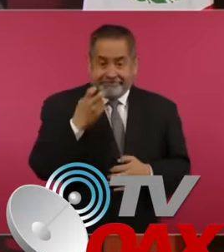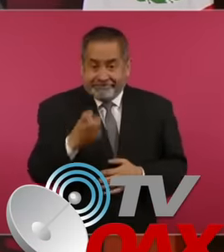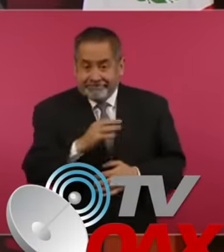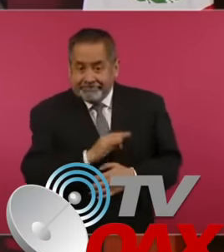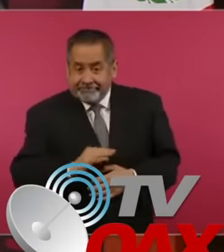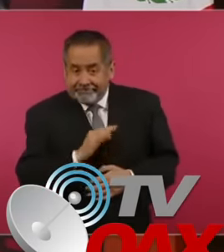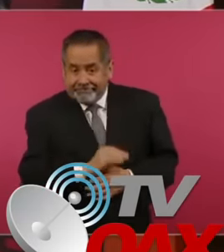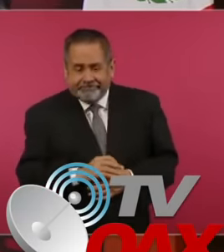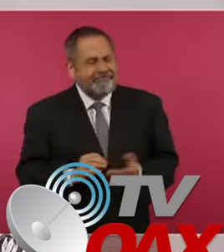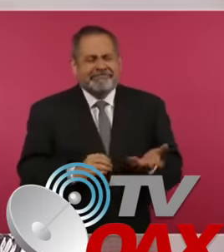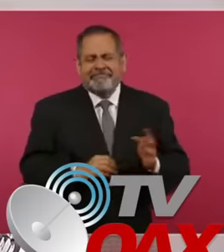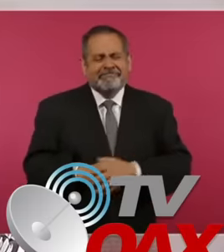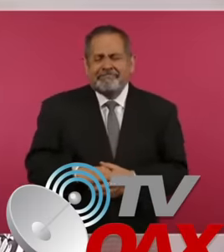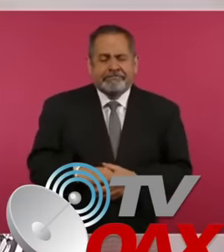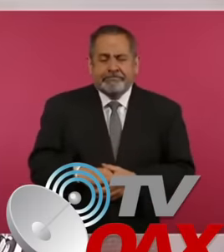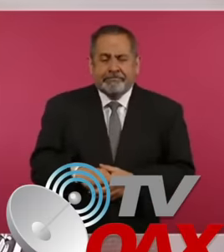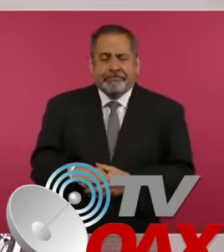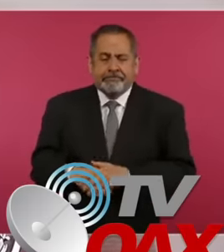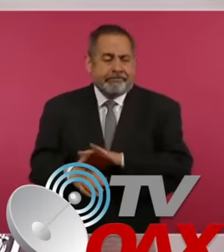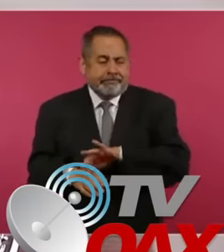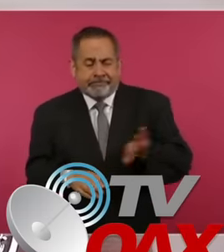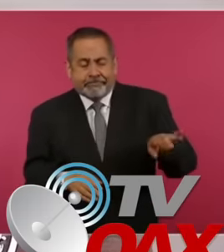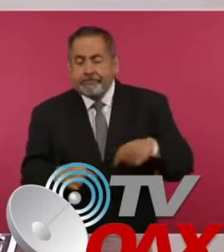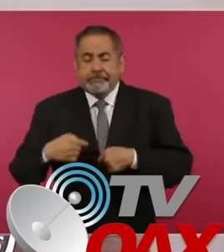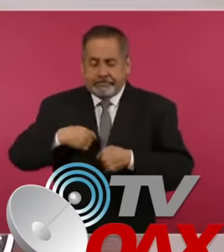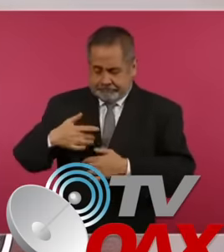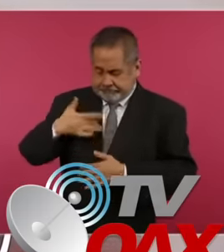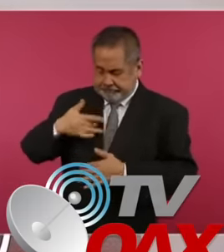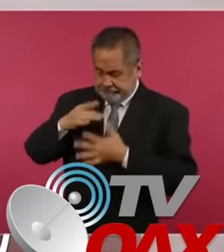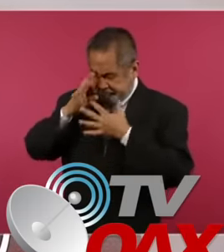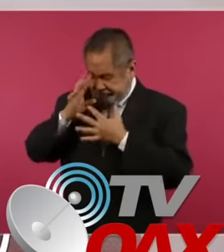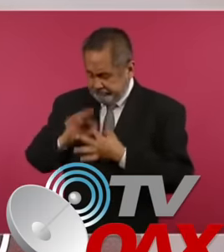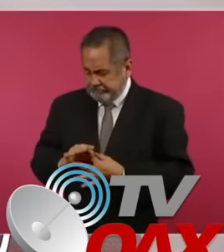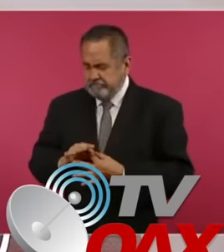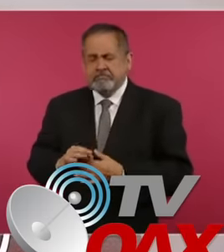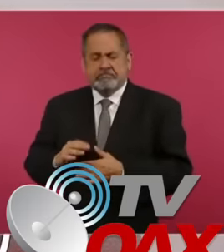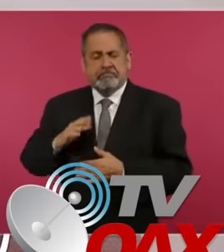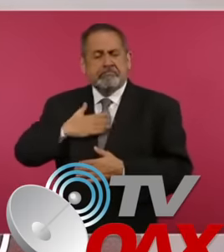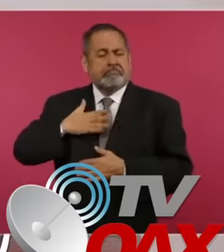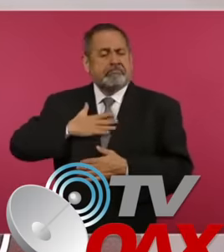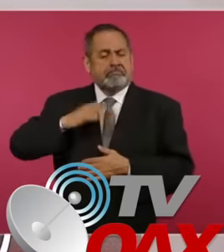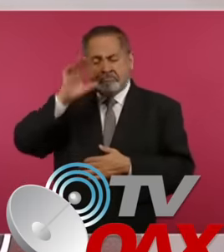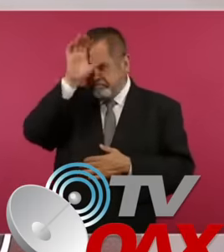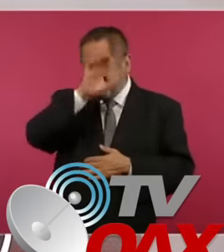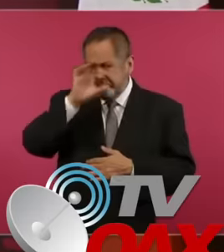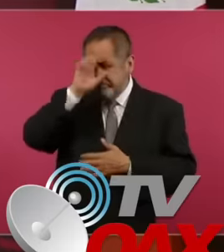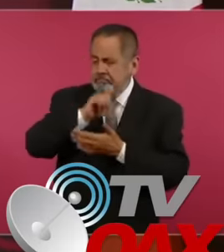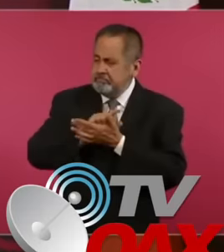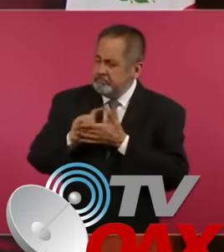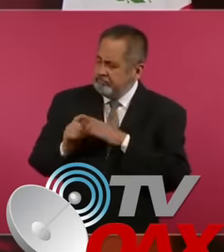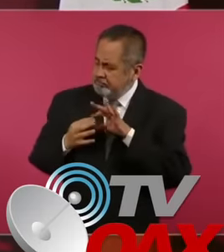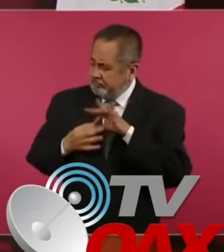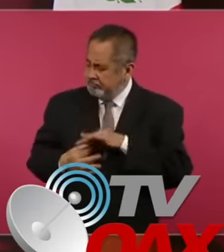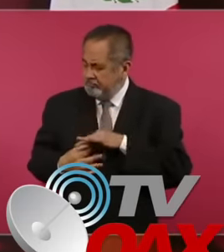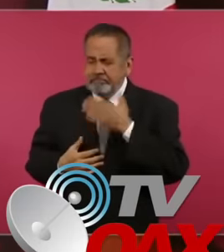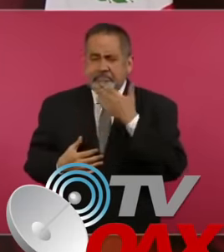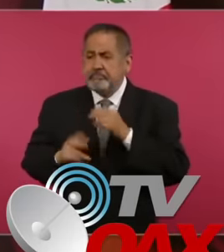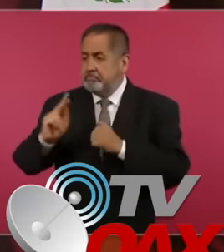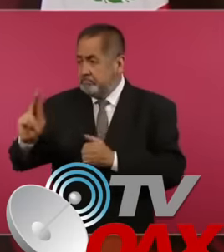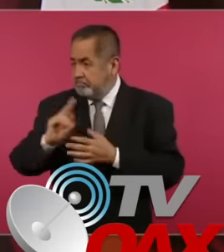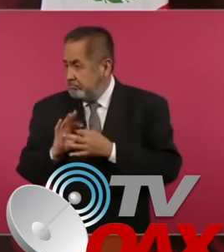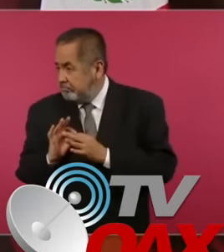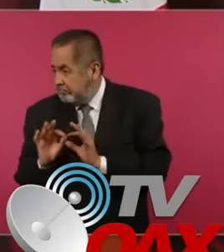es estar bien con uno mismo, estar bien con nuestra conciencia, estar bien con el